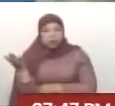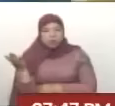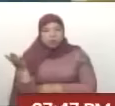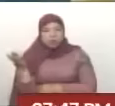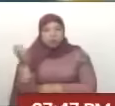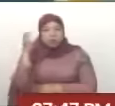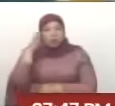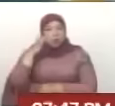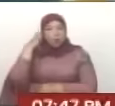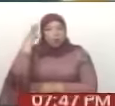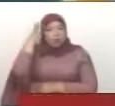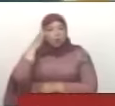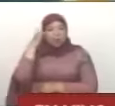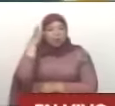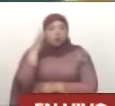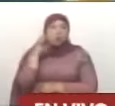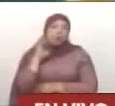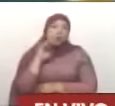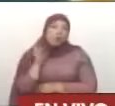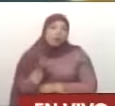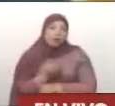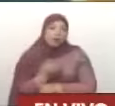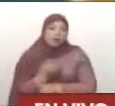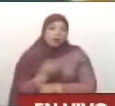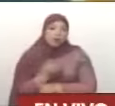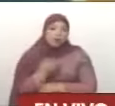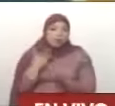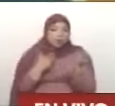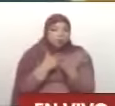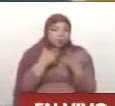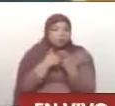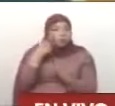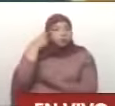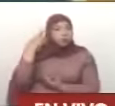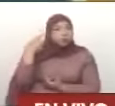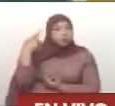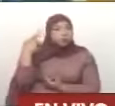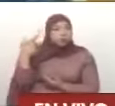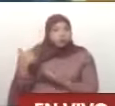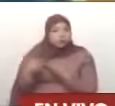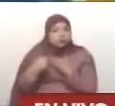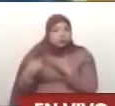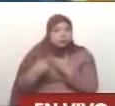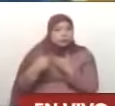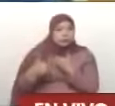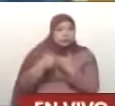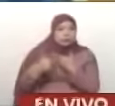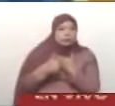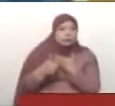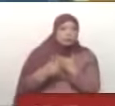Desde Europa, Estados Unidos, Ucrania creen que una guerra psicológica amenazando con una escalada